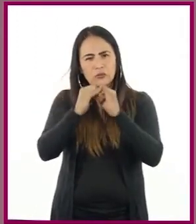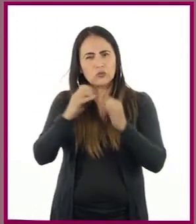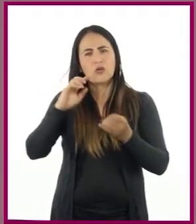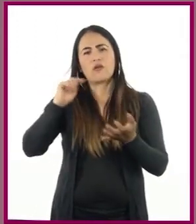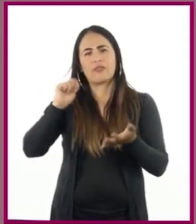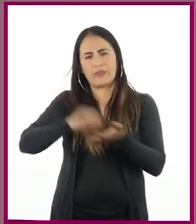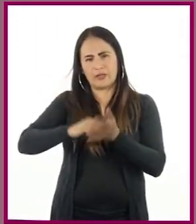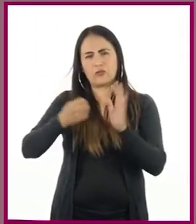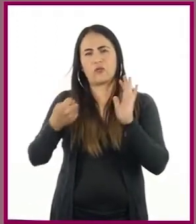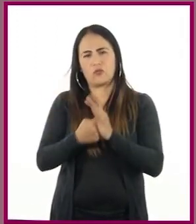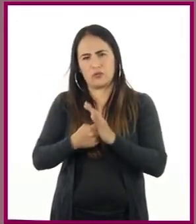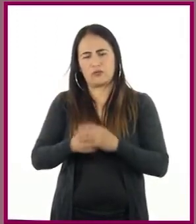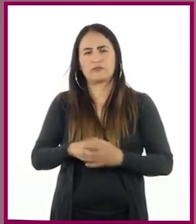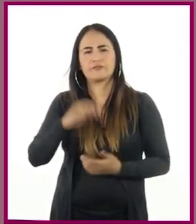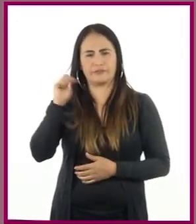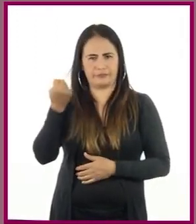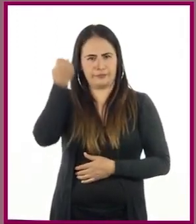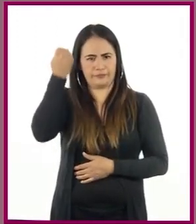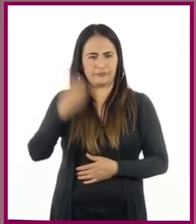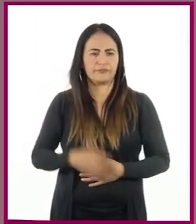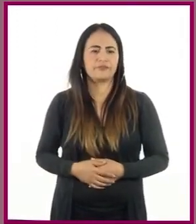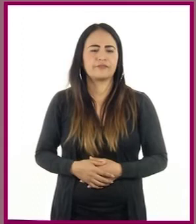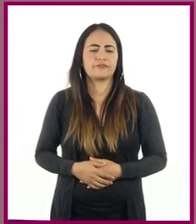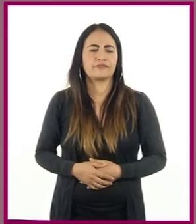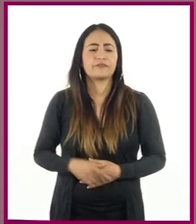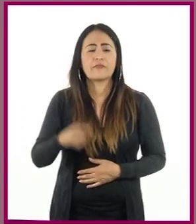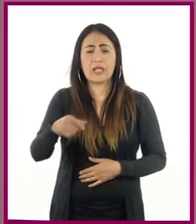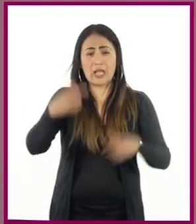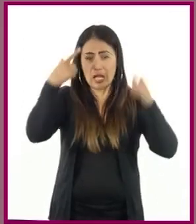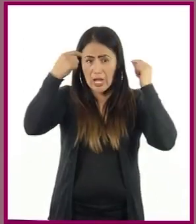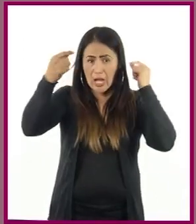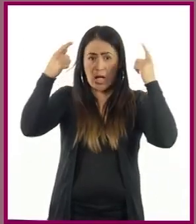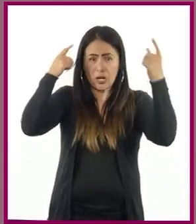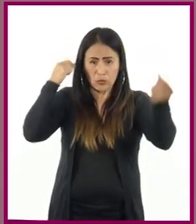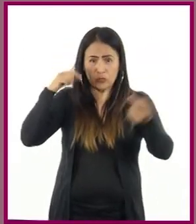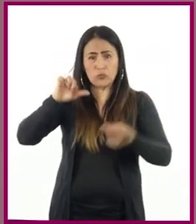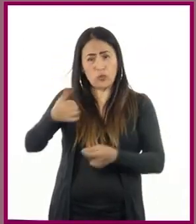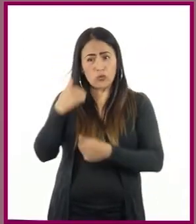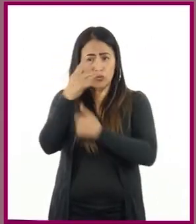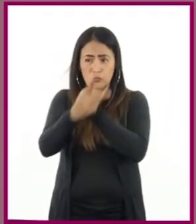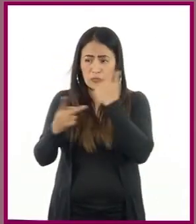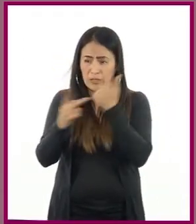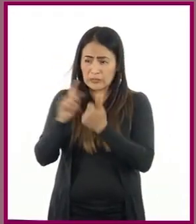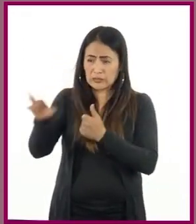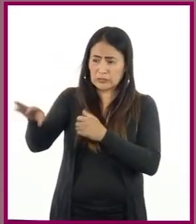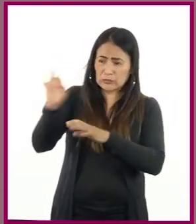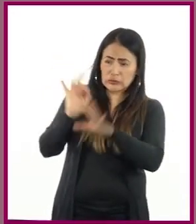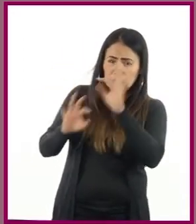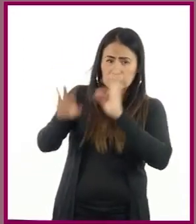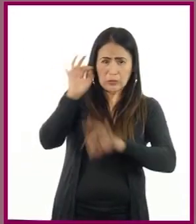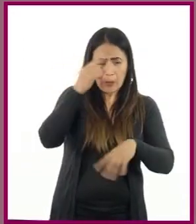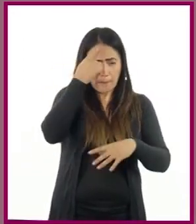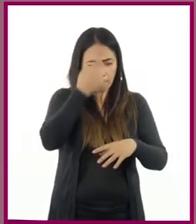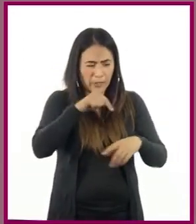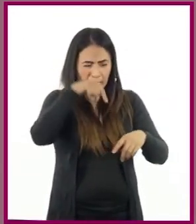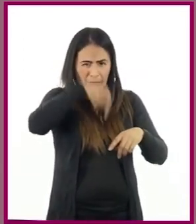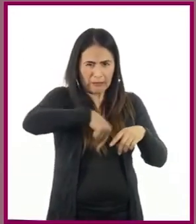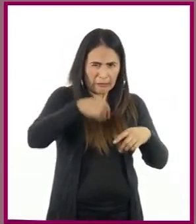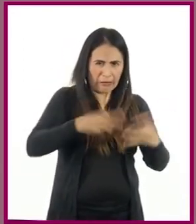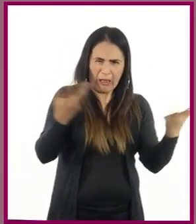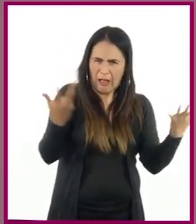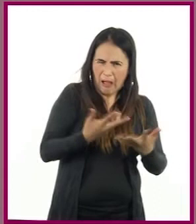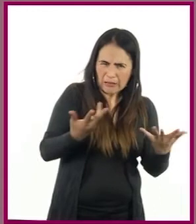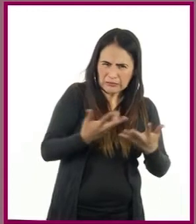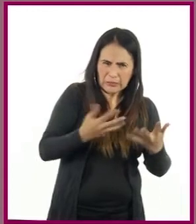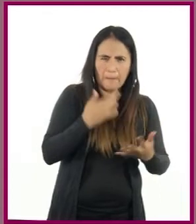lo que desarrollaron programas educativos que captaran estudiantes talentosos de otros países para contribuir a sus intereses, afectando